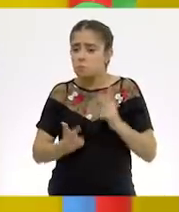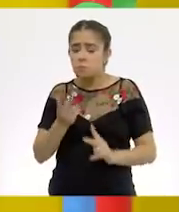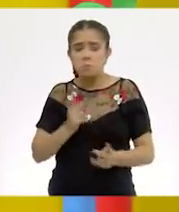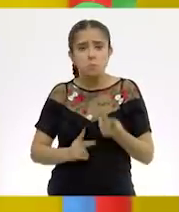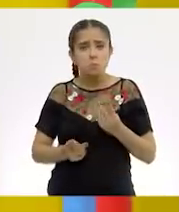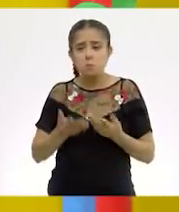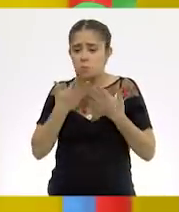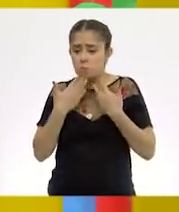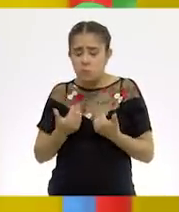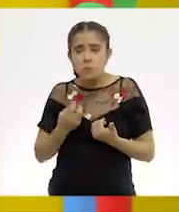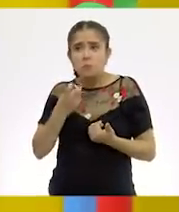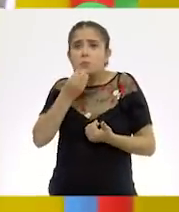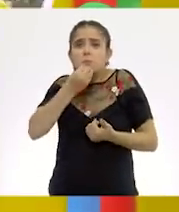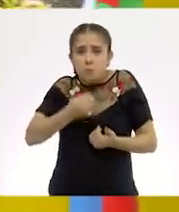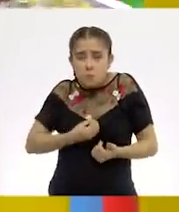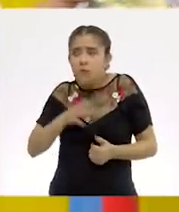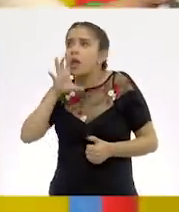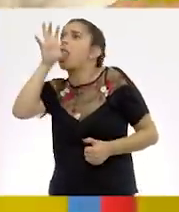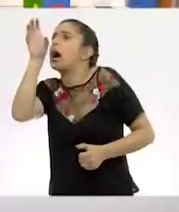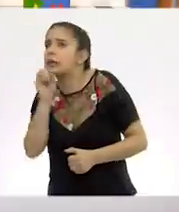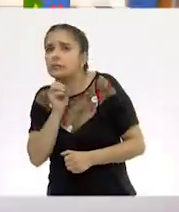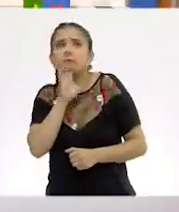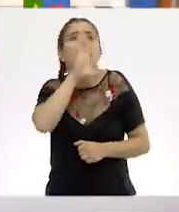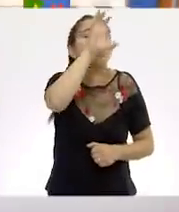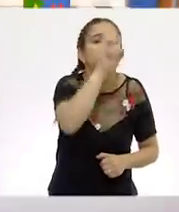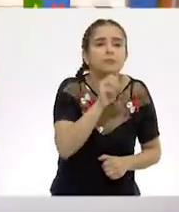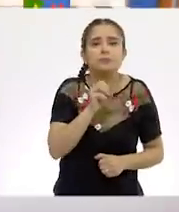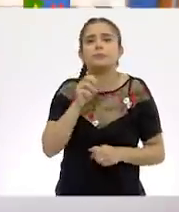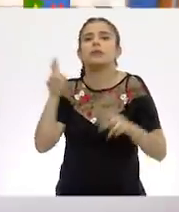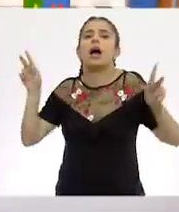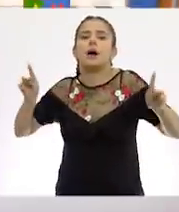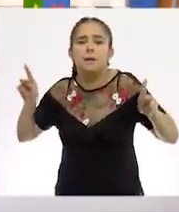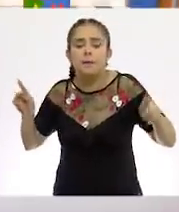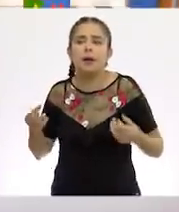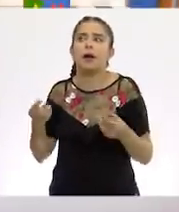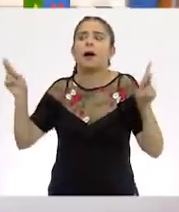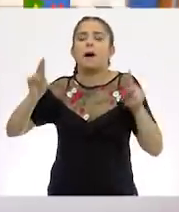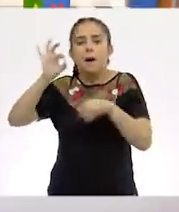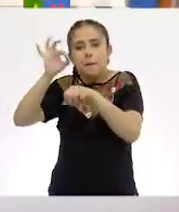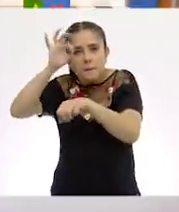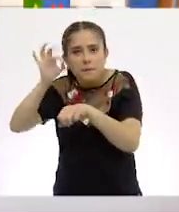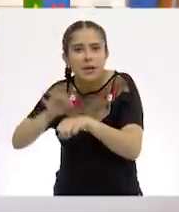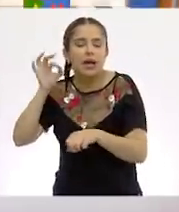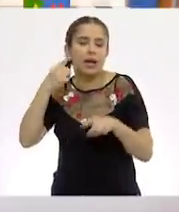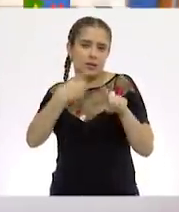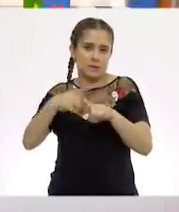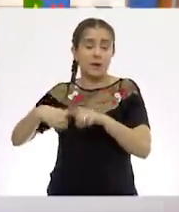los insectos. Enséñale a los niños, Alexia, la planta carnívora que tenemos aquí.